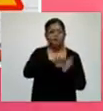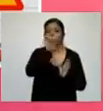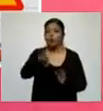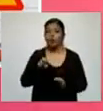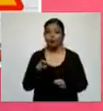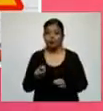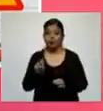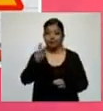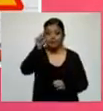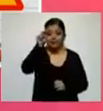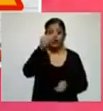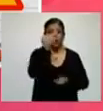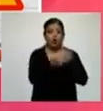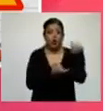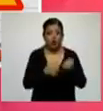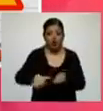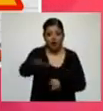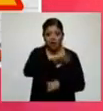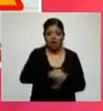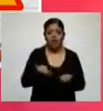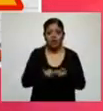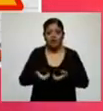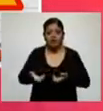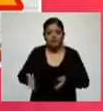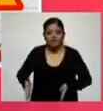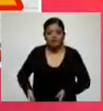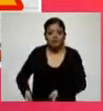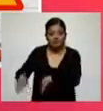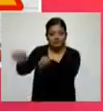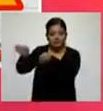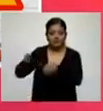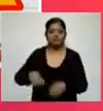escaleras, áreas de juego y pasillos.